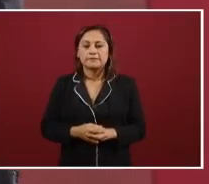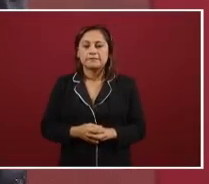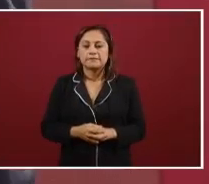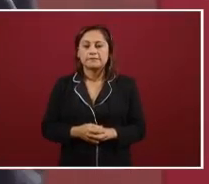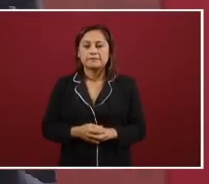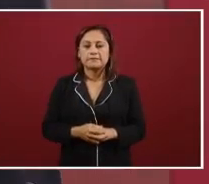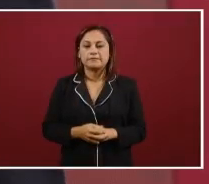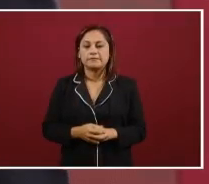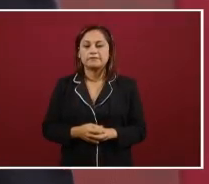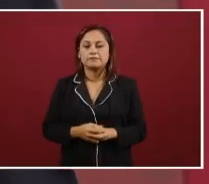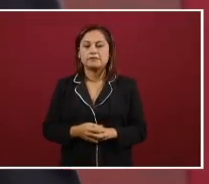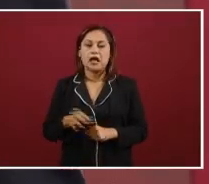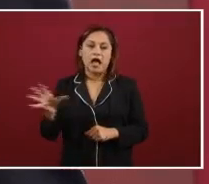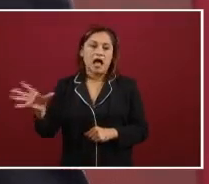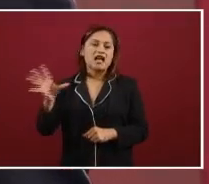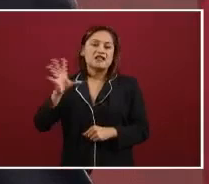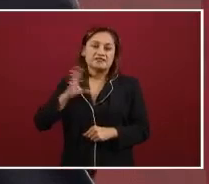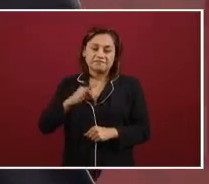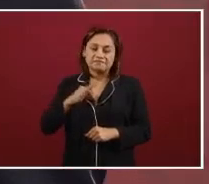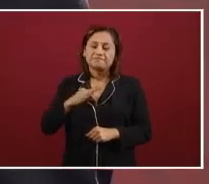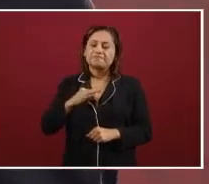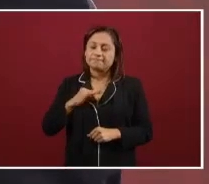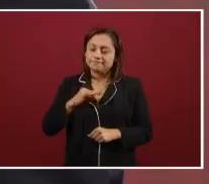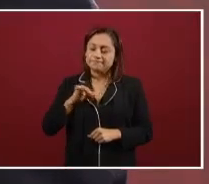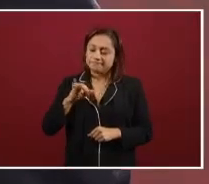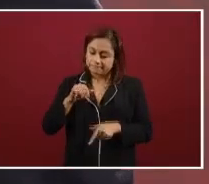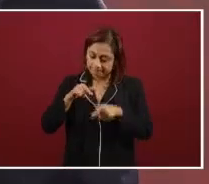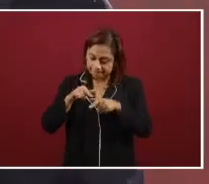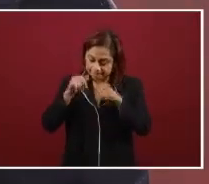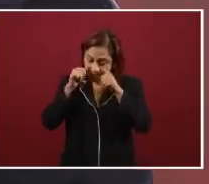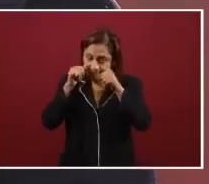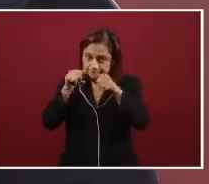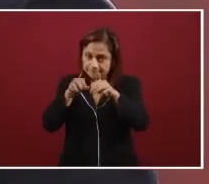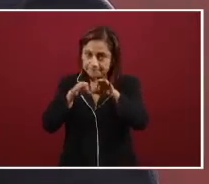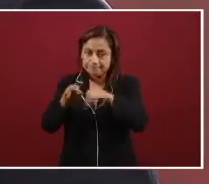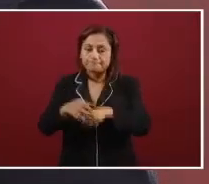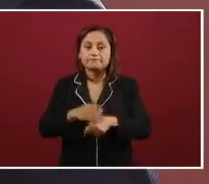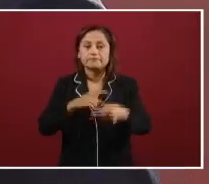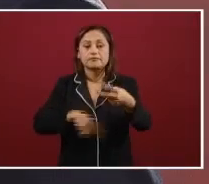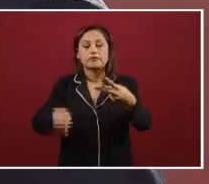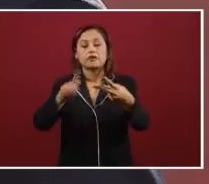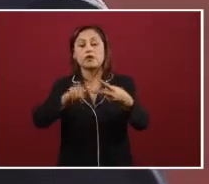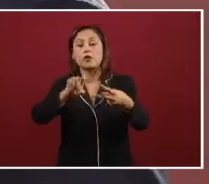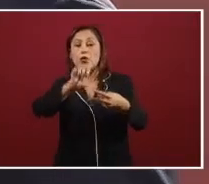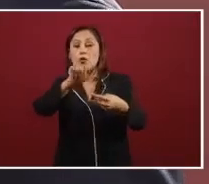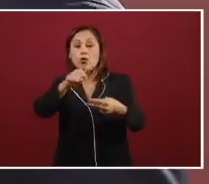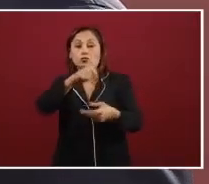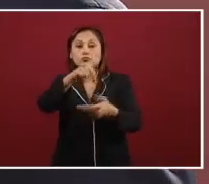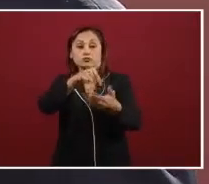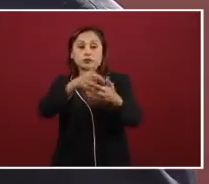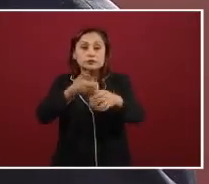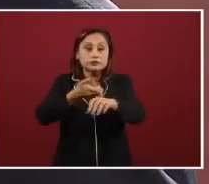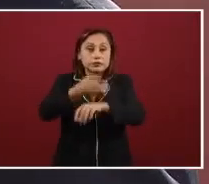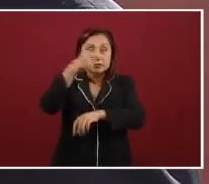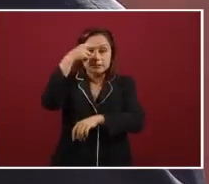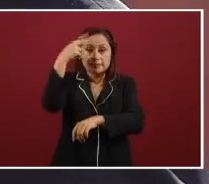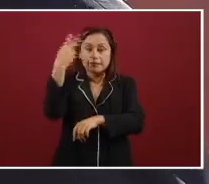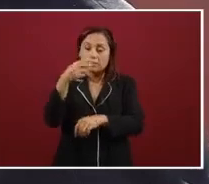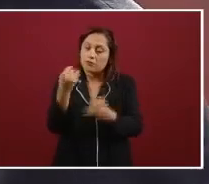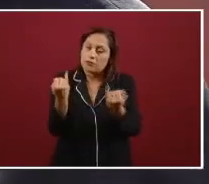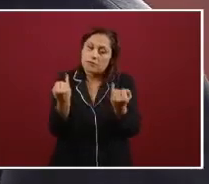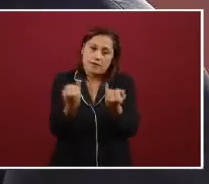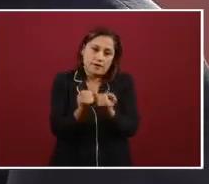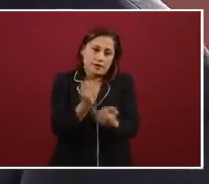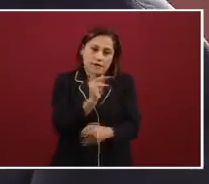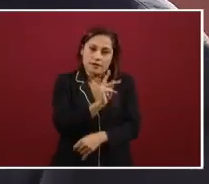nos informaron, estamos trabajando. En el caso del Estado de México, lo mismo, vamos a